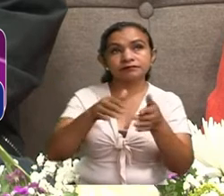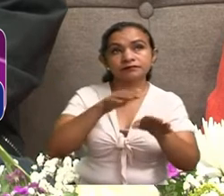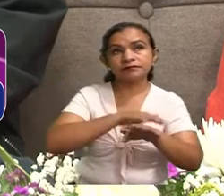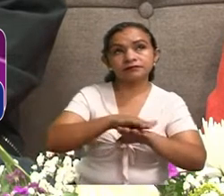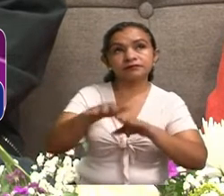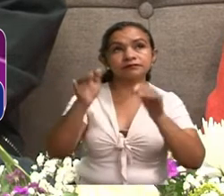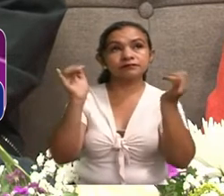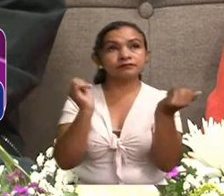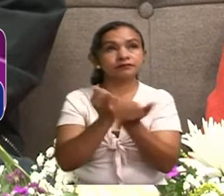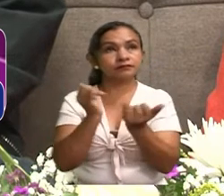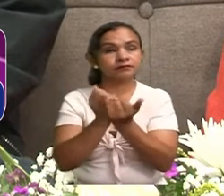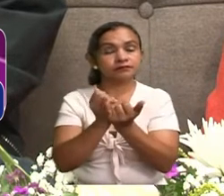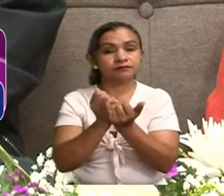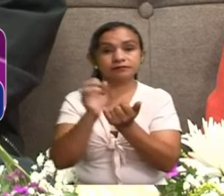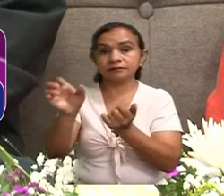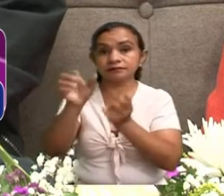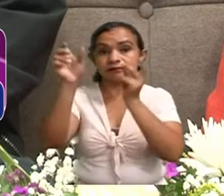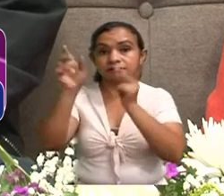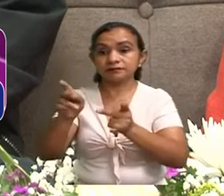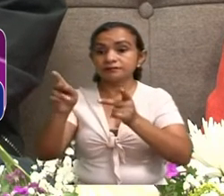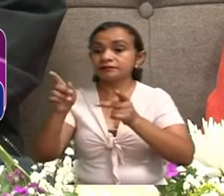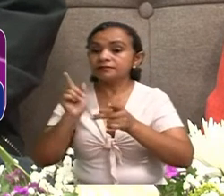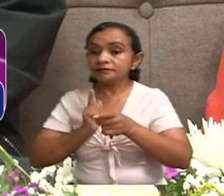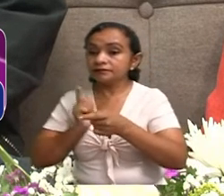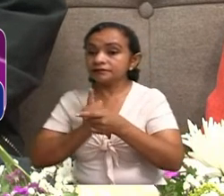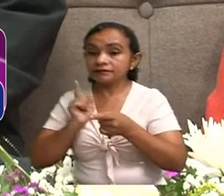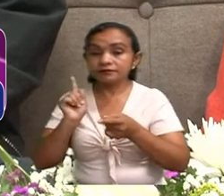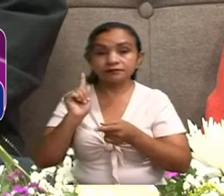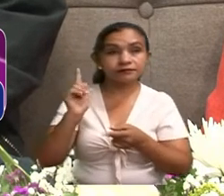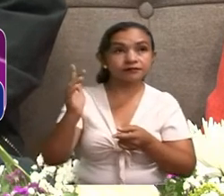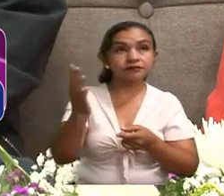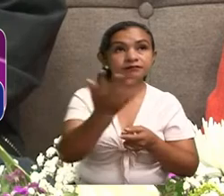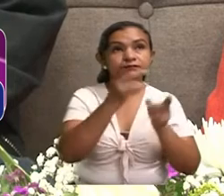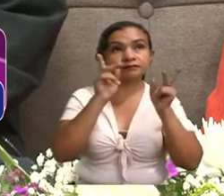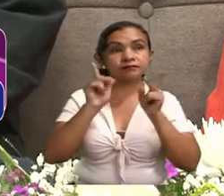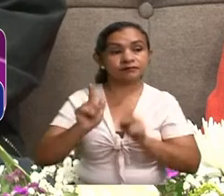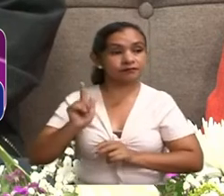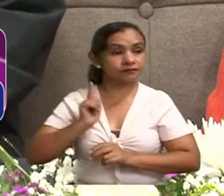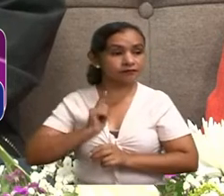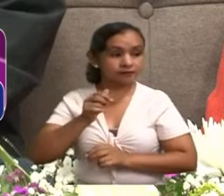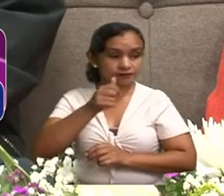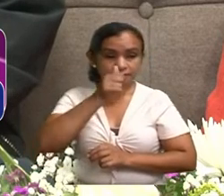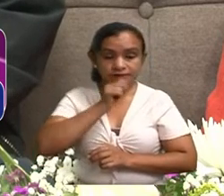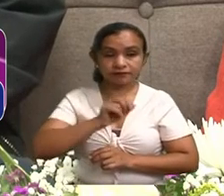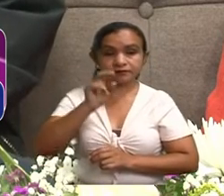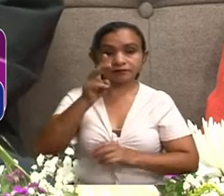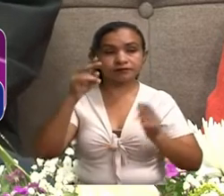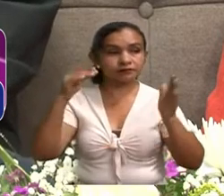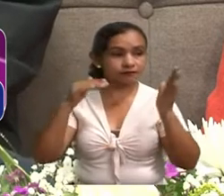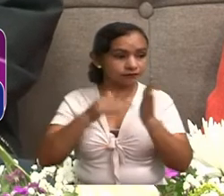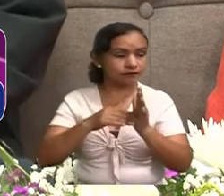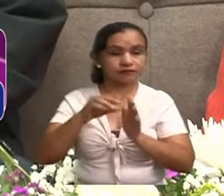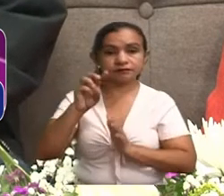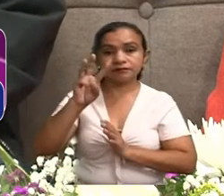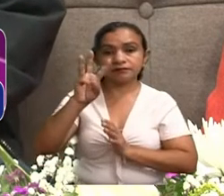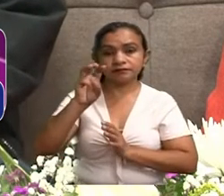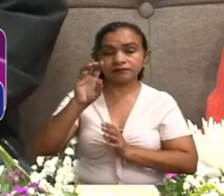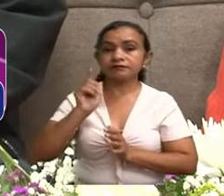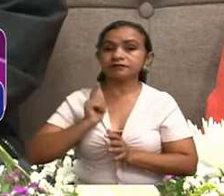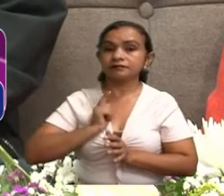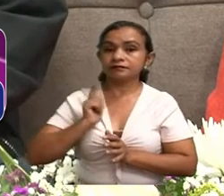equidad y que no se quede nadie. Y además que ellos, hacia el 2030 está establecida la meta, nosotros debemos